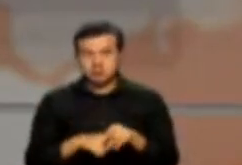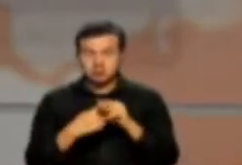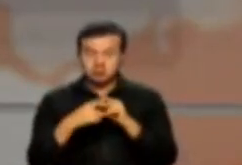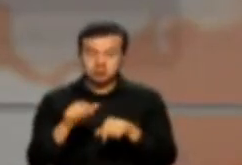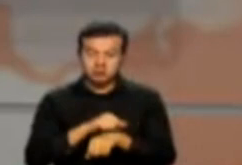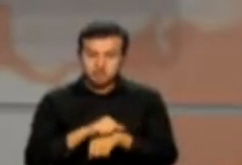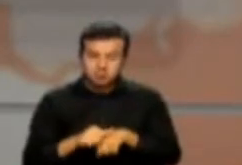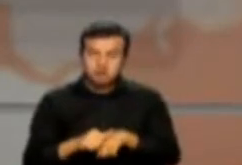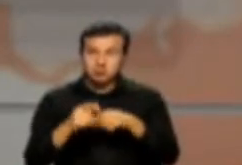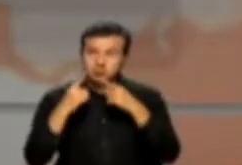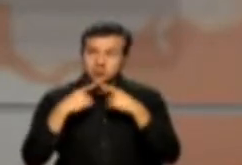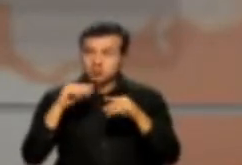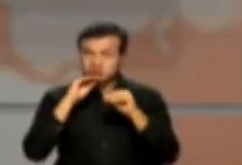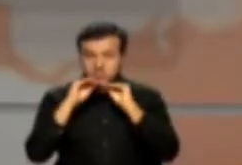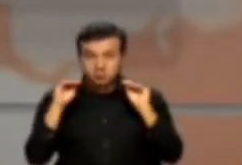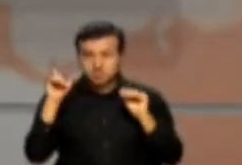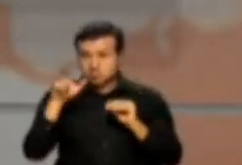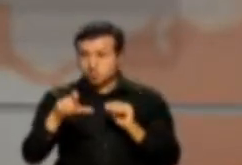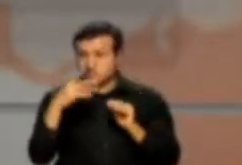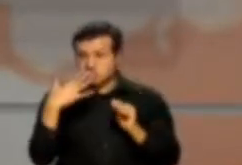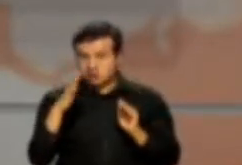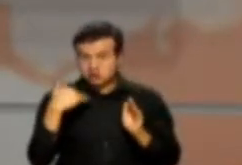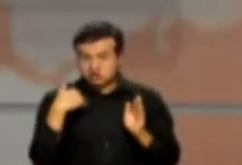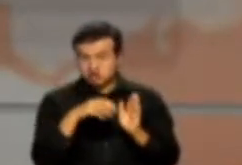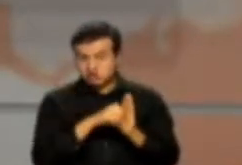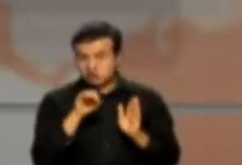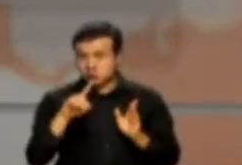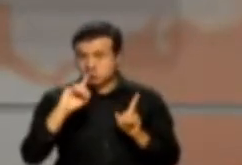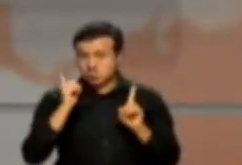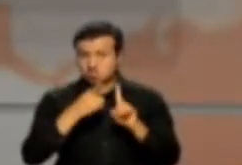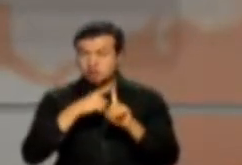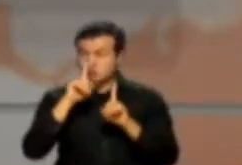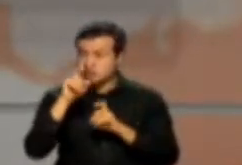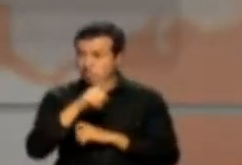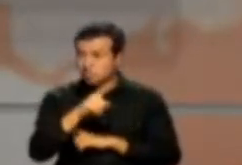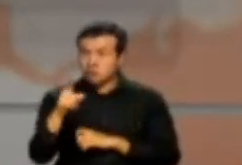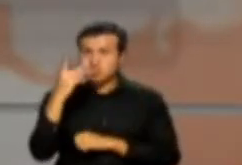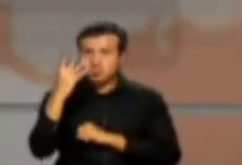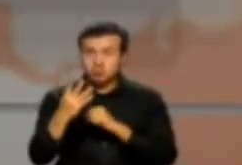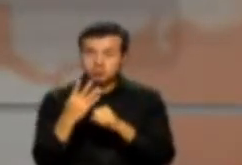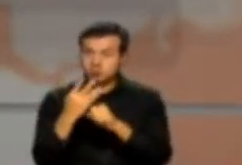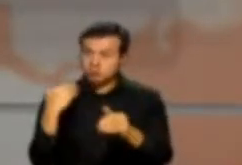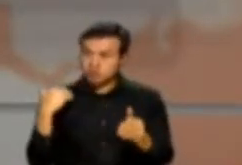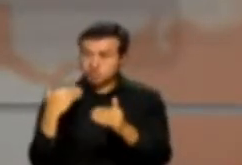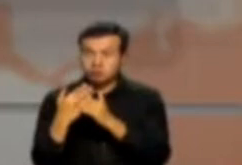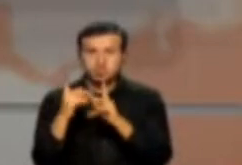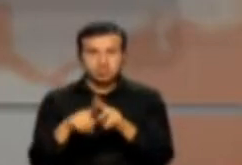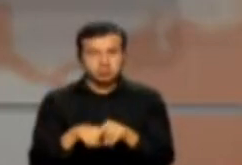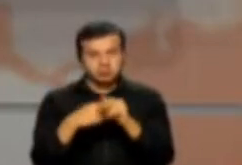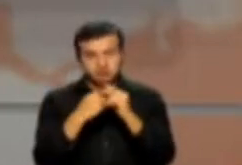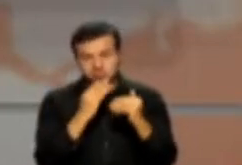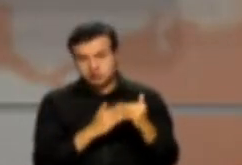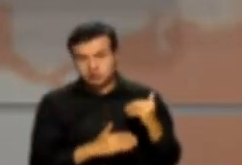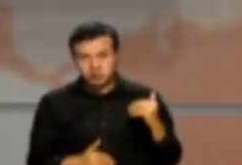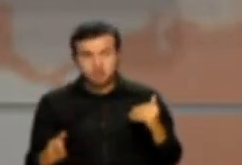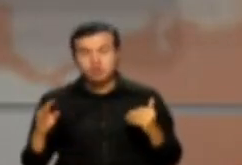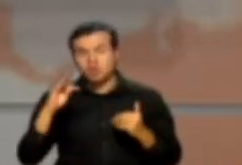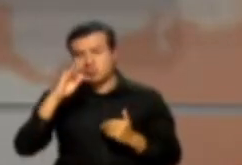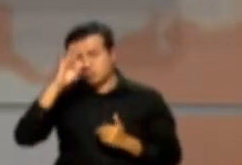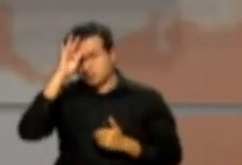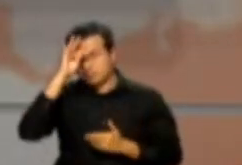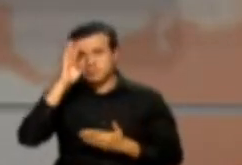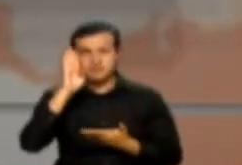la noticia de que existe un donante a su primera pregunta me decía hace 4 años iniciamos con este sueño en el hospital carlos andrade